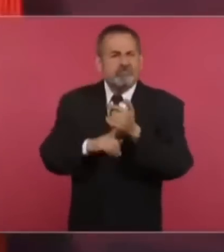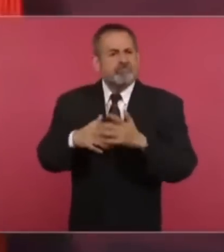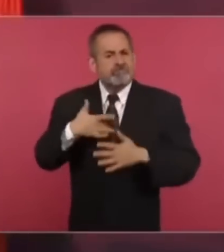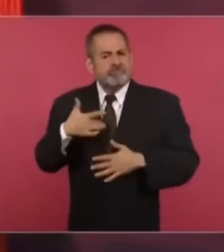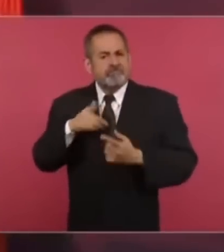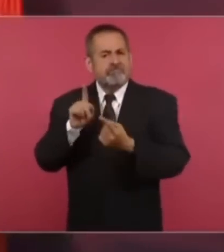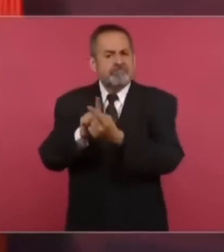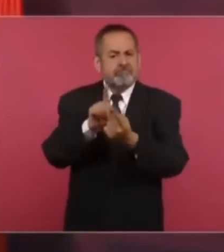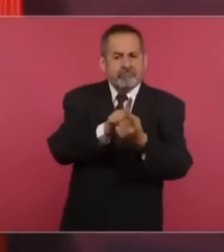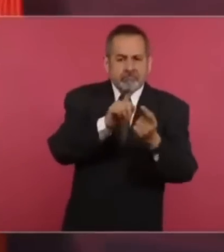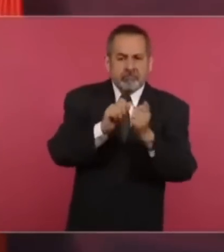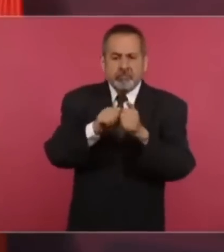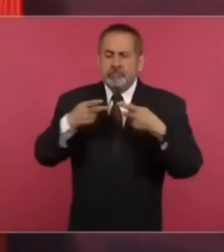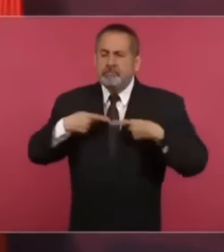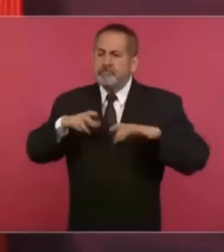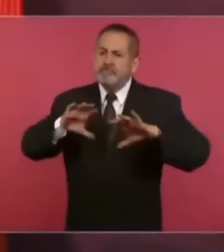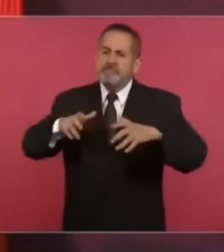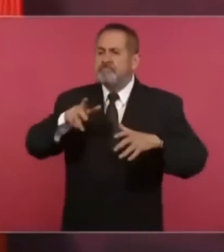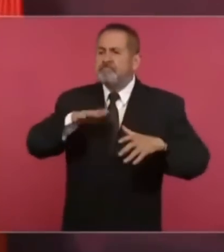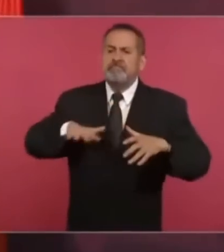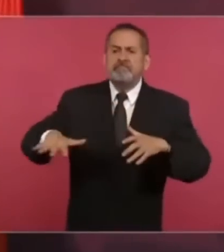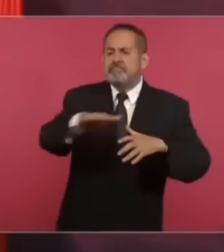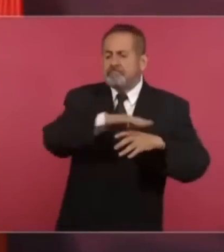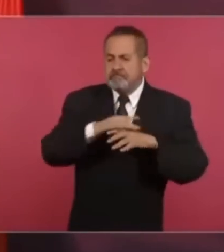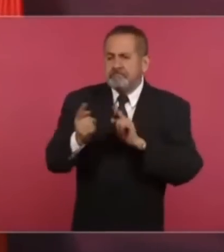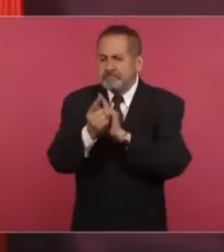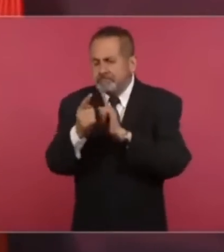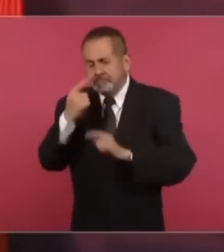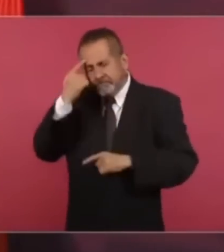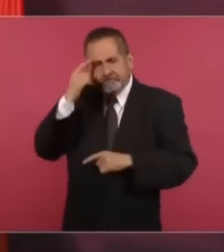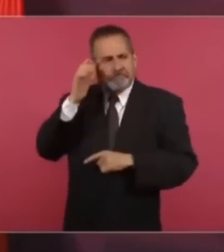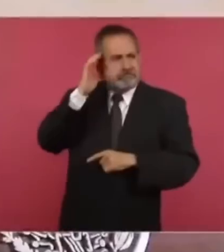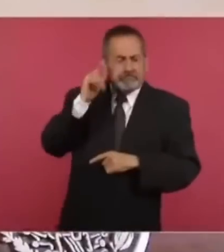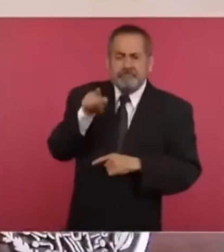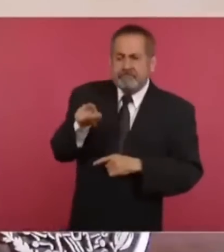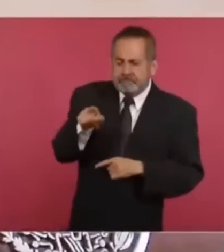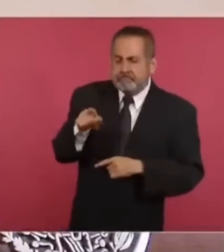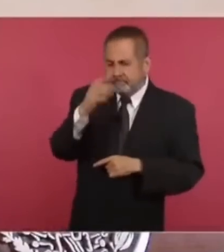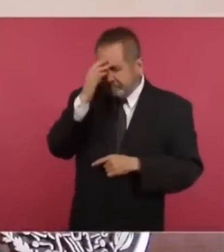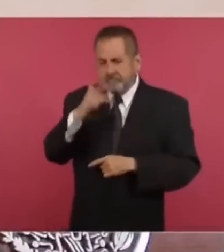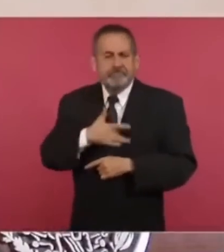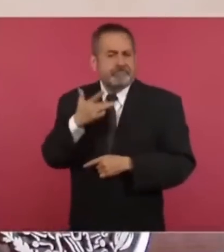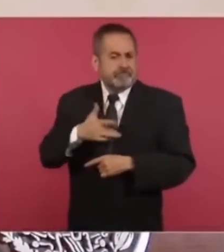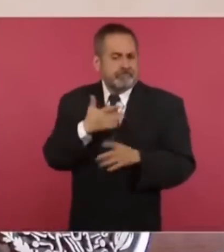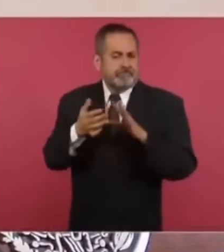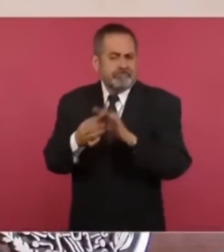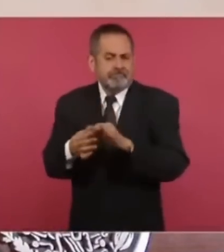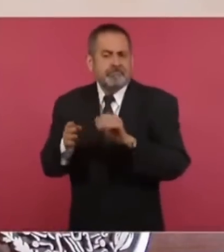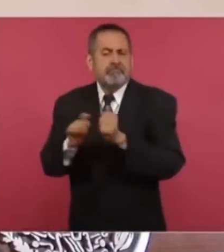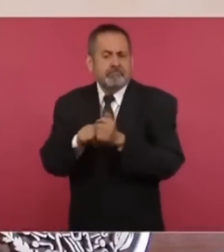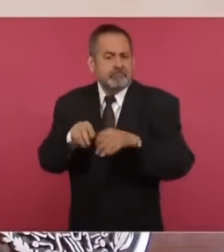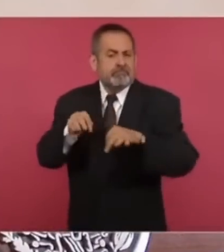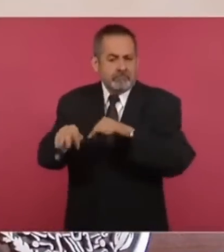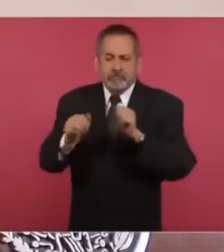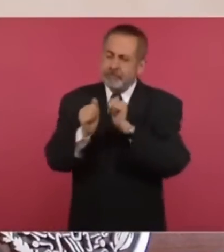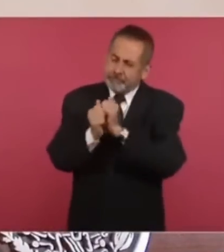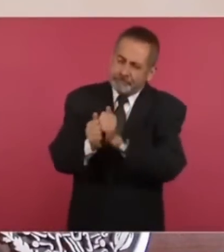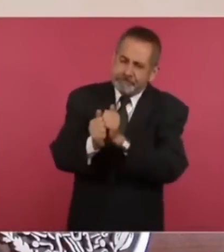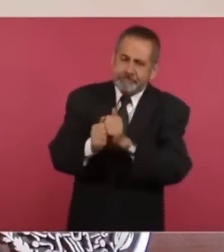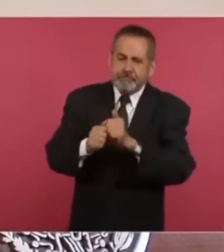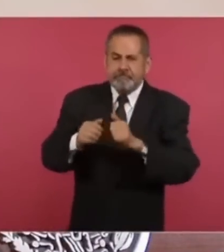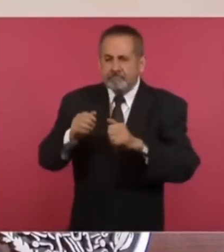relacionándose con el pueblo, ¿no? Para que vayan escuchando, para que vayan viendo cómo ir trabajando